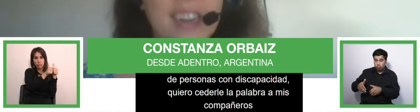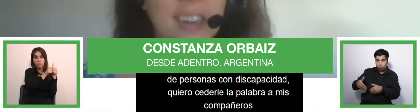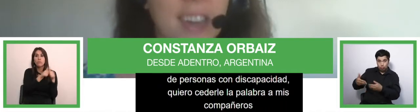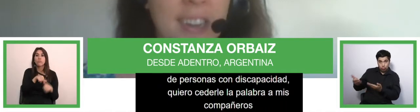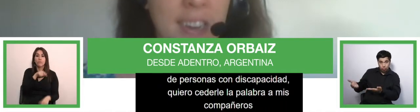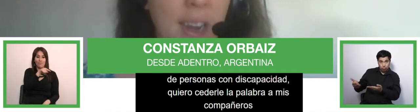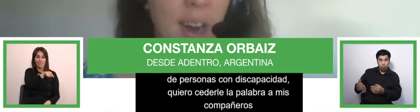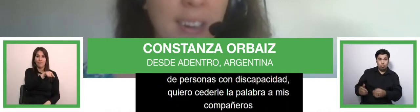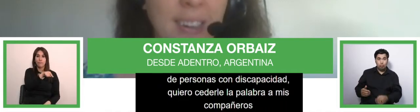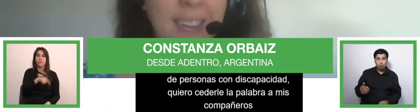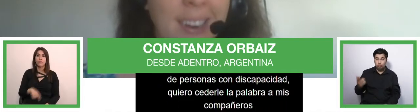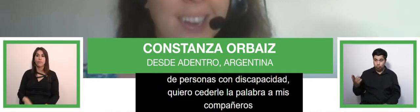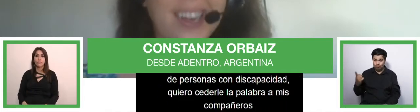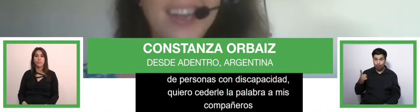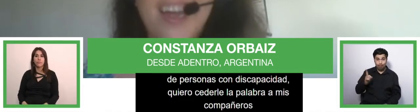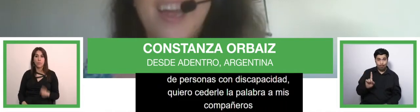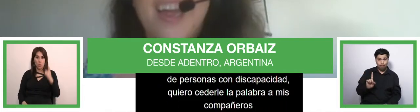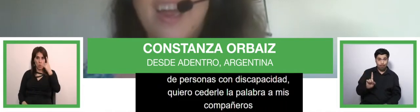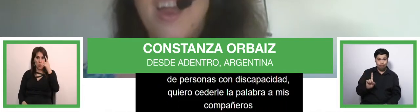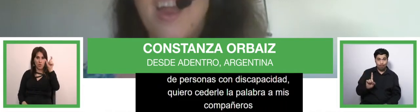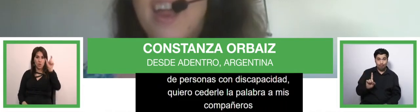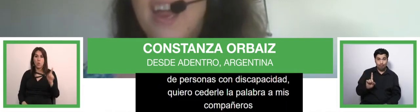de disertación.